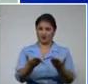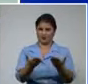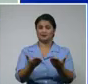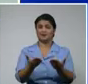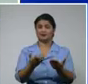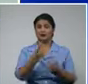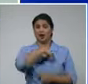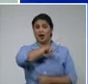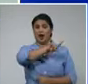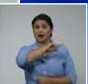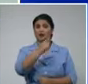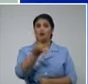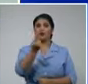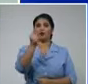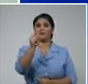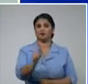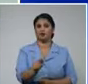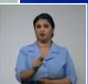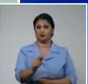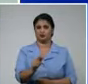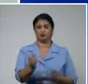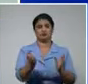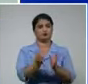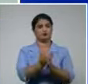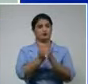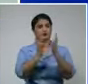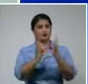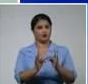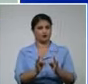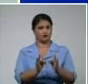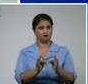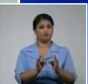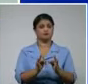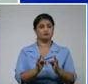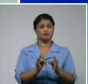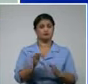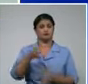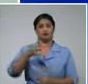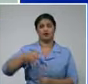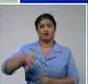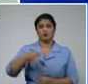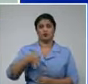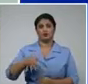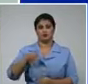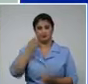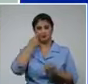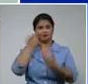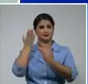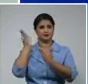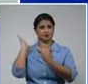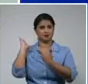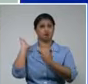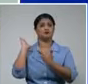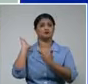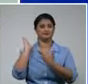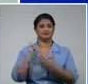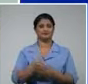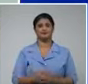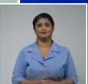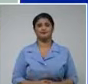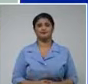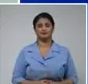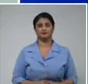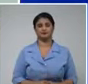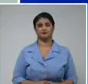caso autóctono de la enfermedad del municipio Puerto Padre, incluso inferior en 8 a lo que había presentado el